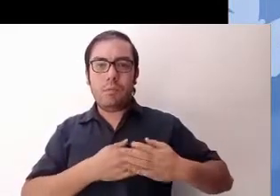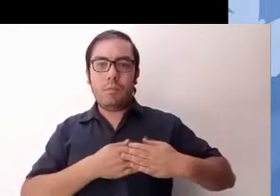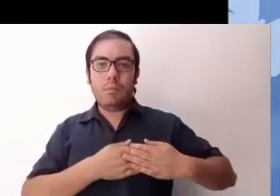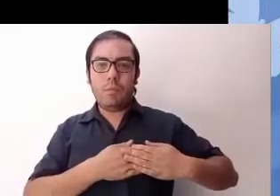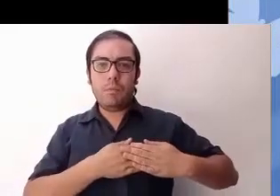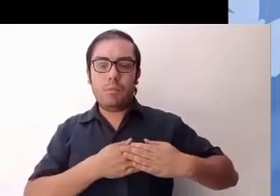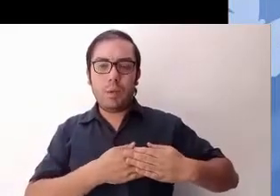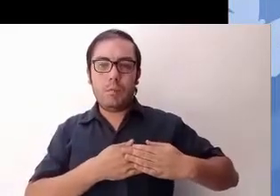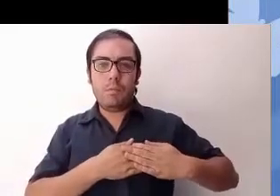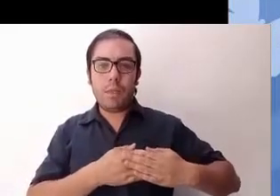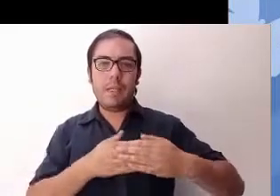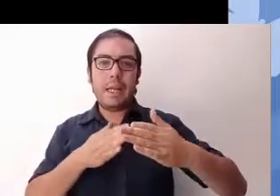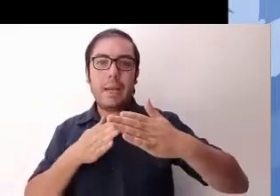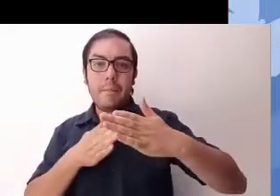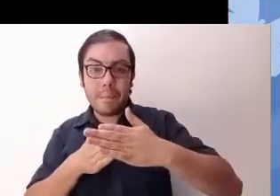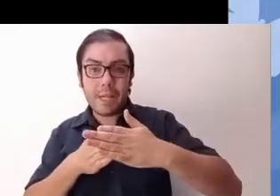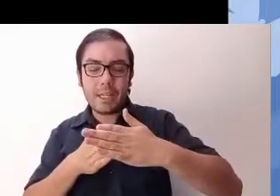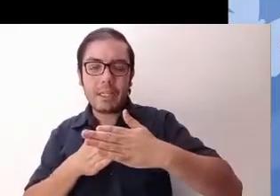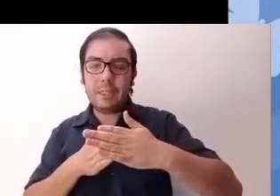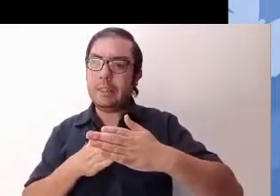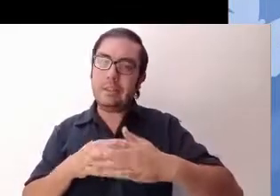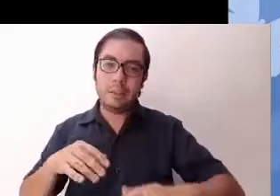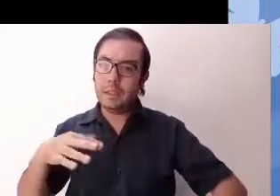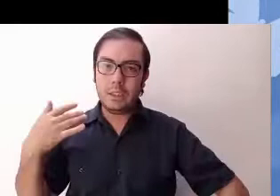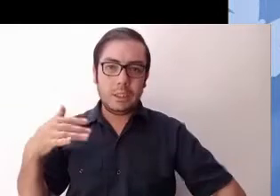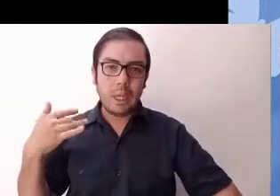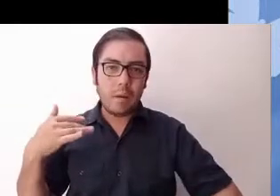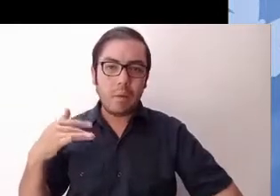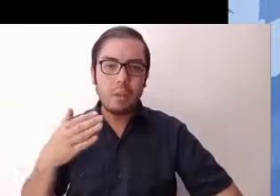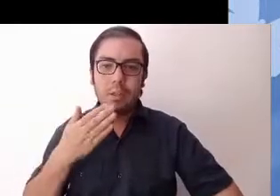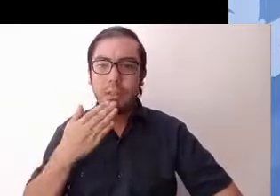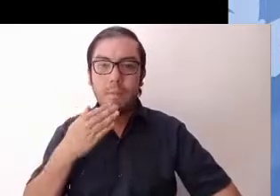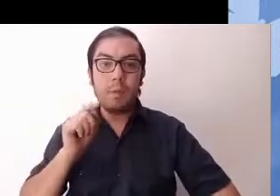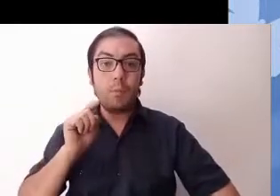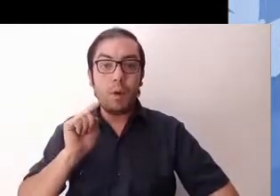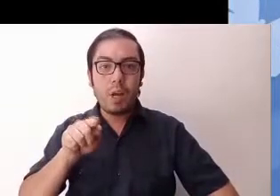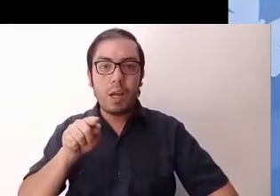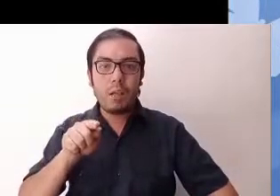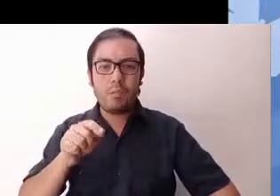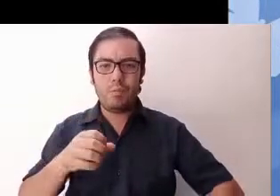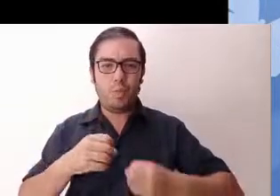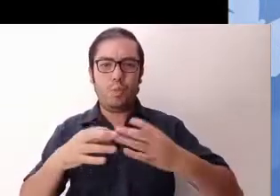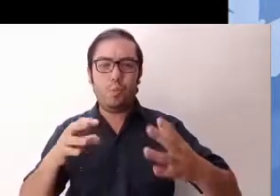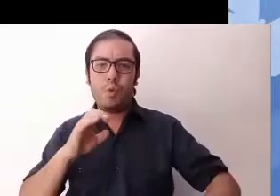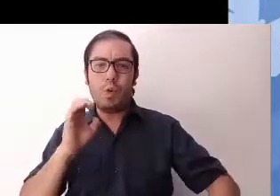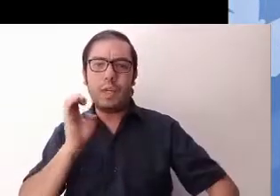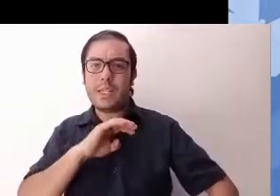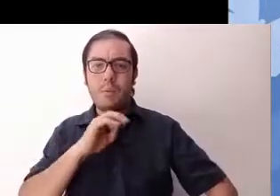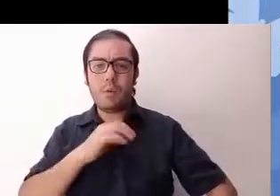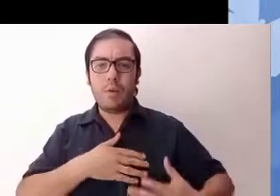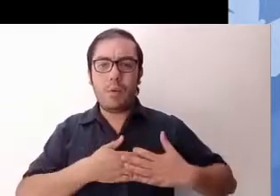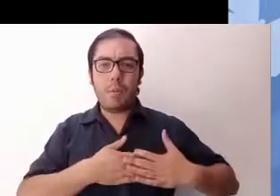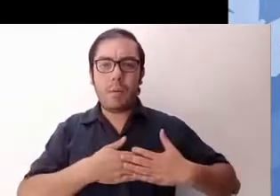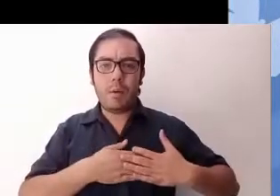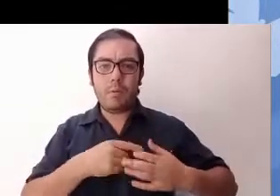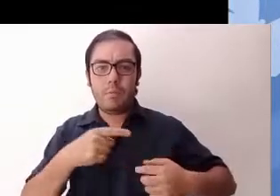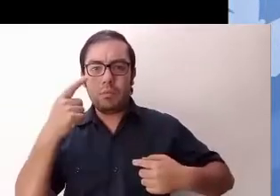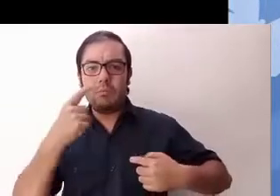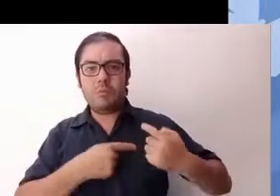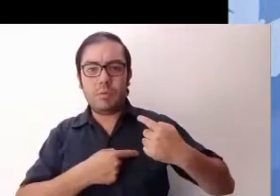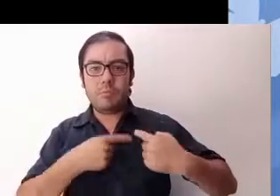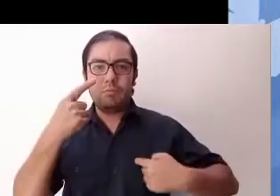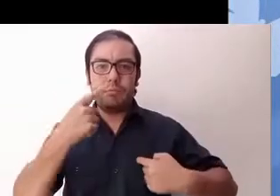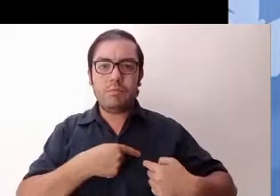la ausencia de las capacidades del corazón. Y esto va a generar, como ya les había dicho, muy rápidamente un